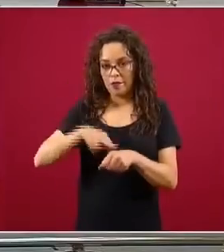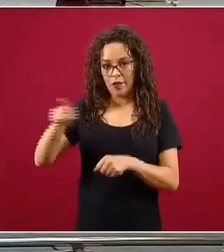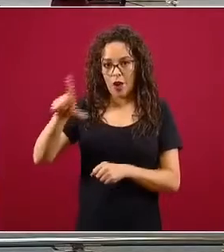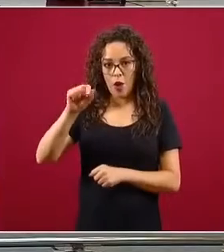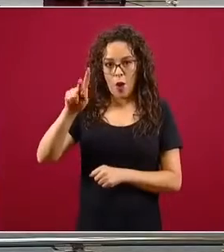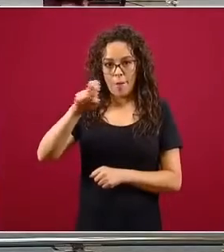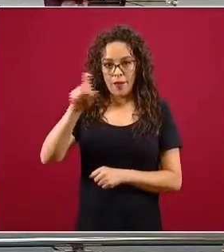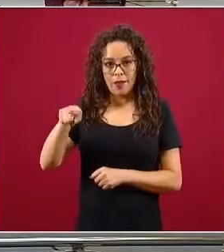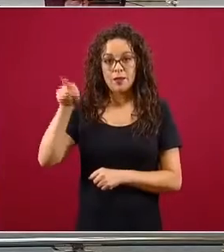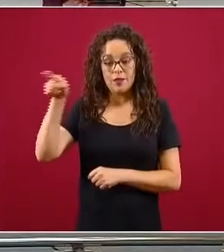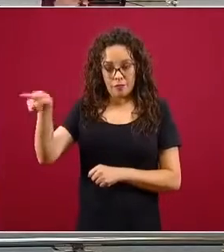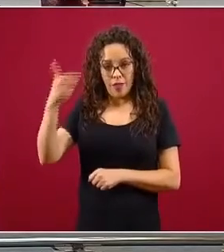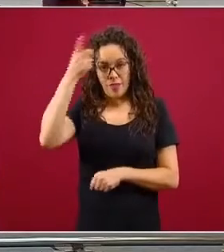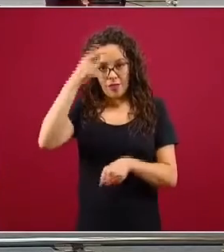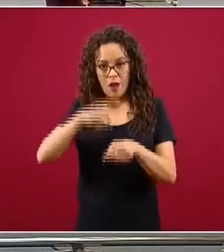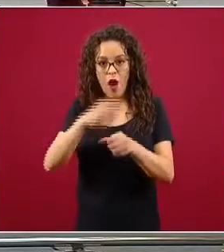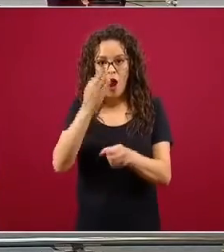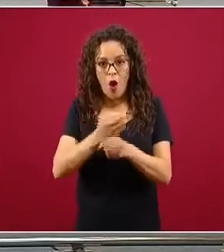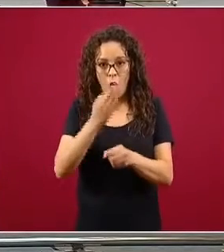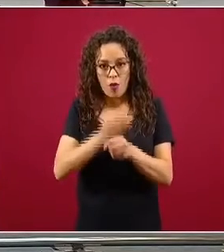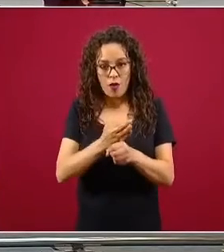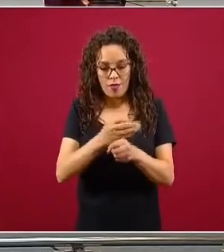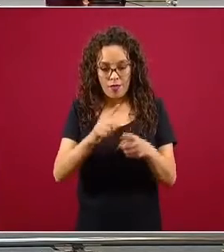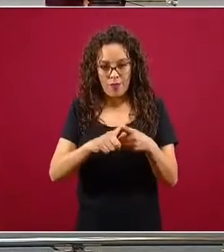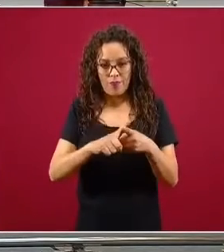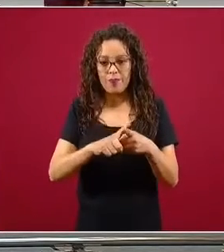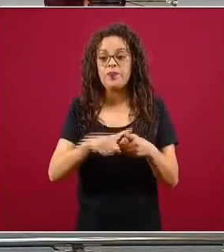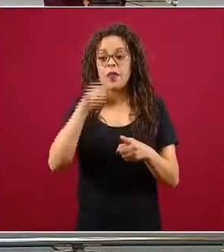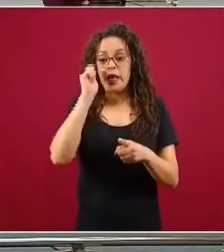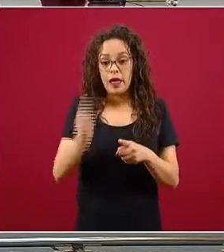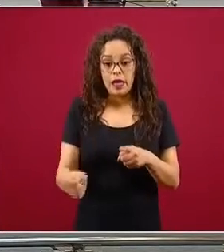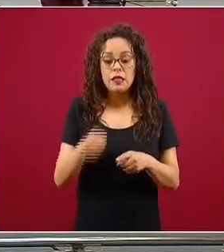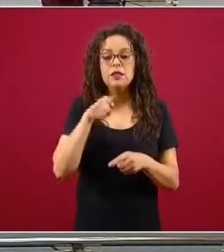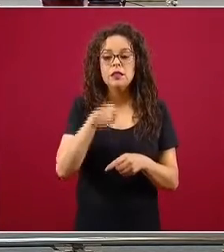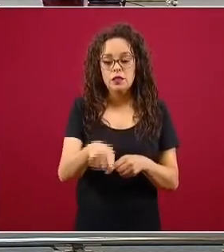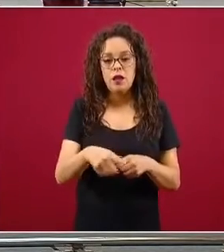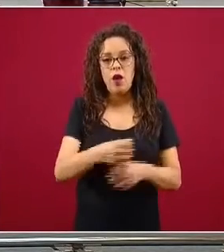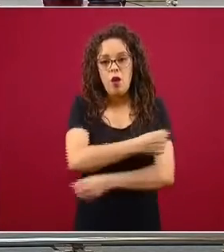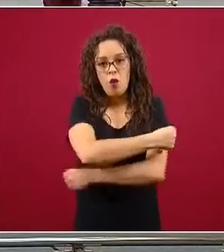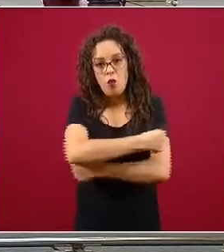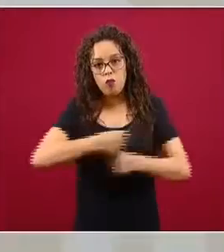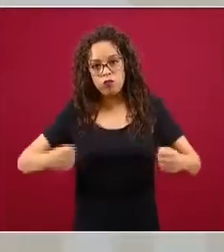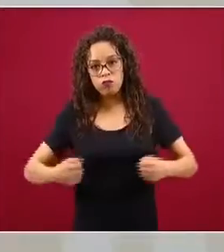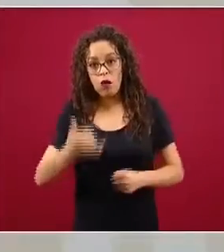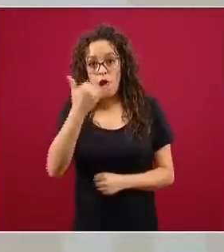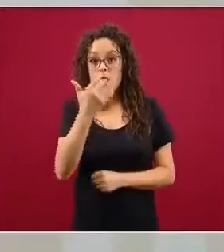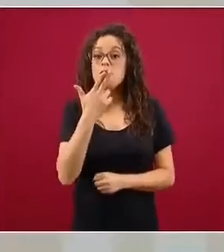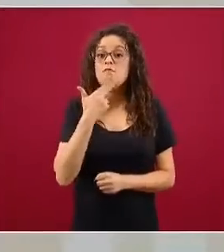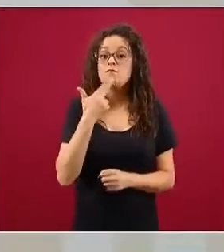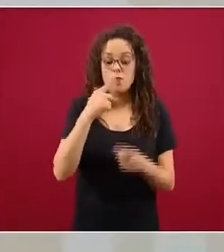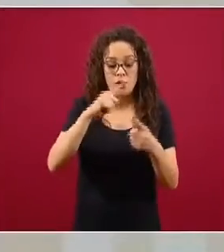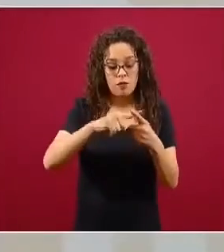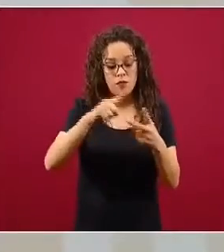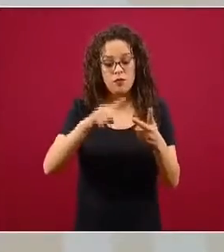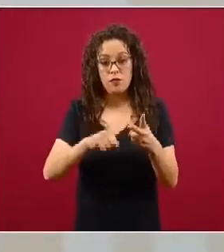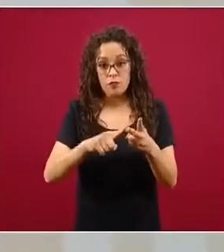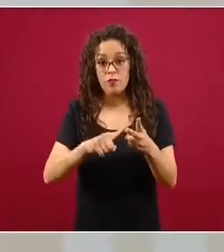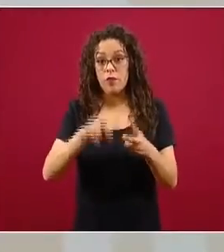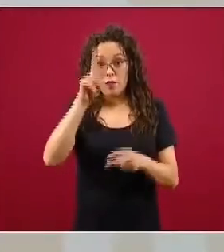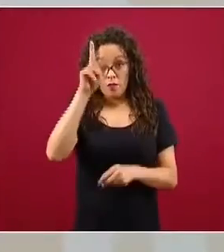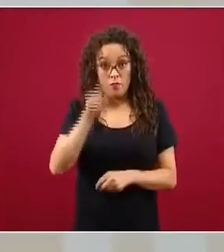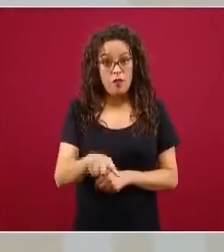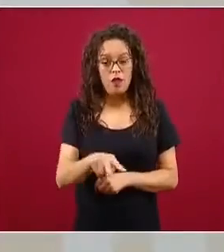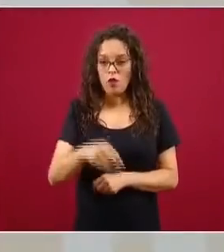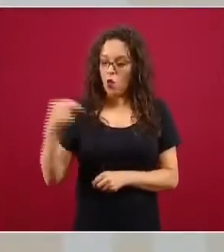que calificaron a la obesidad y a la diabetes como emergencias nacionales de